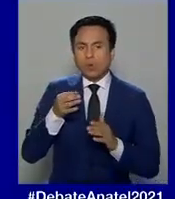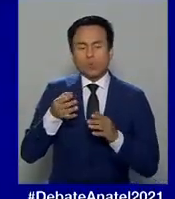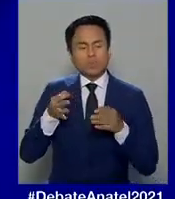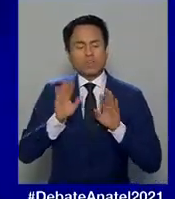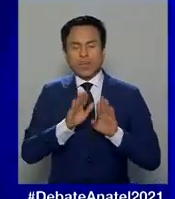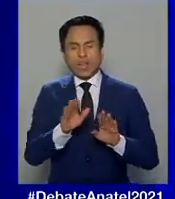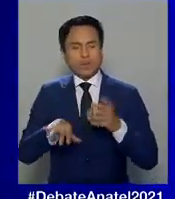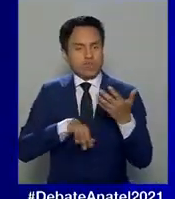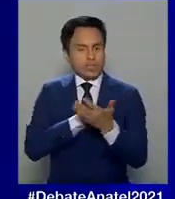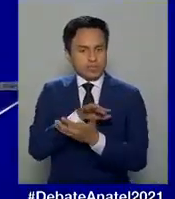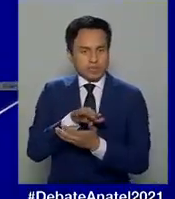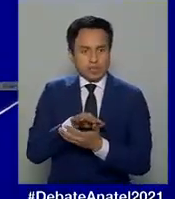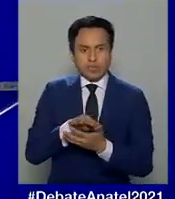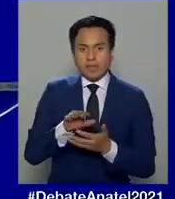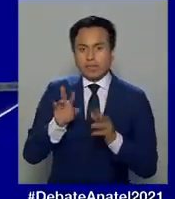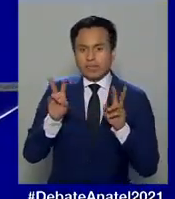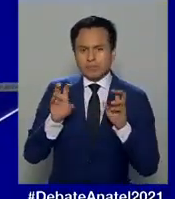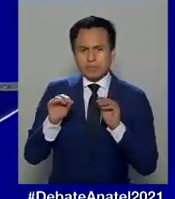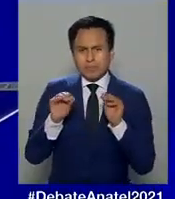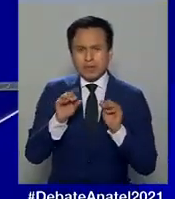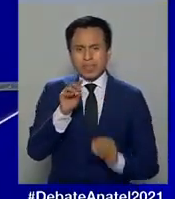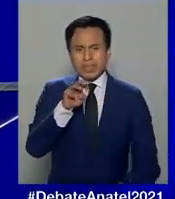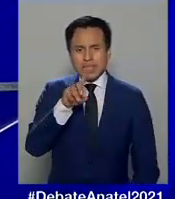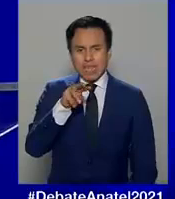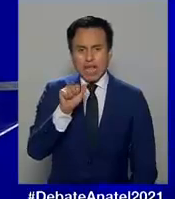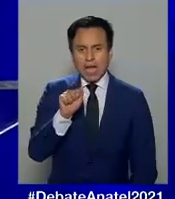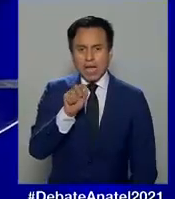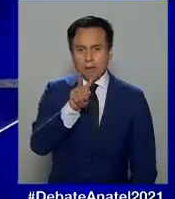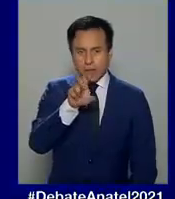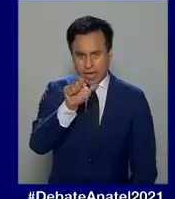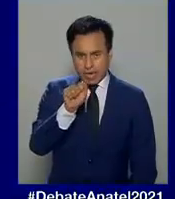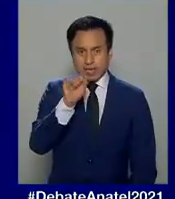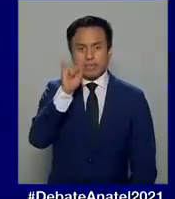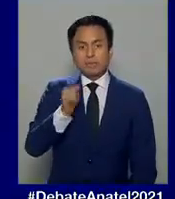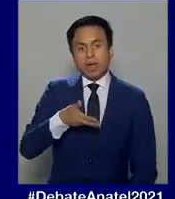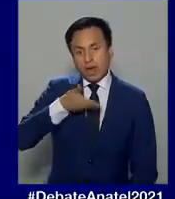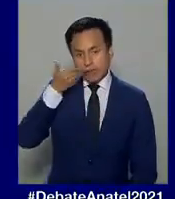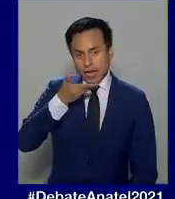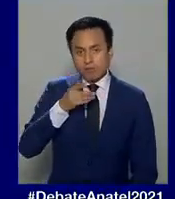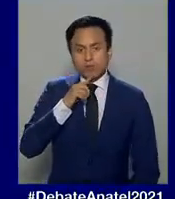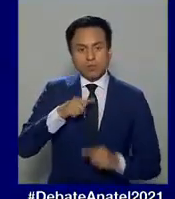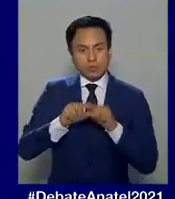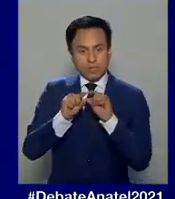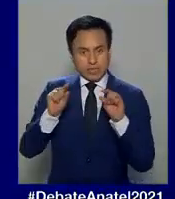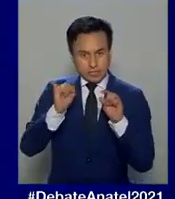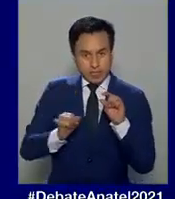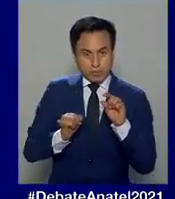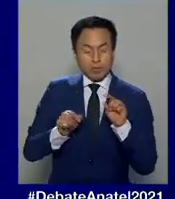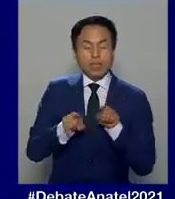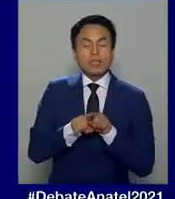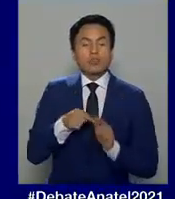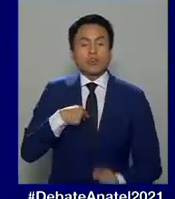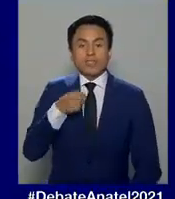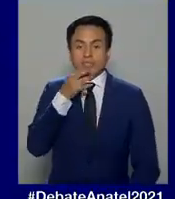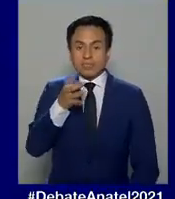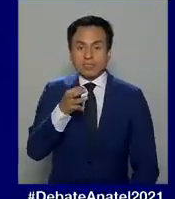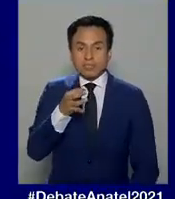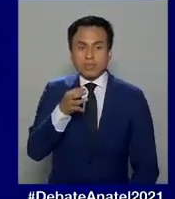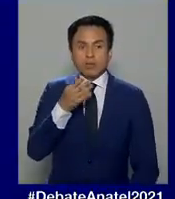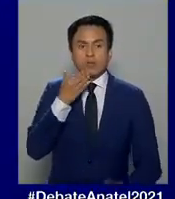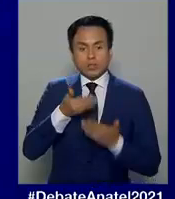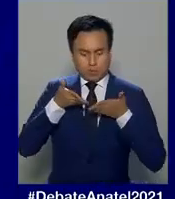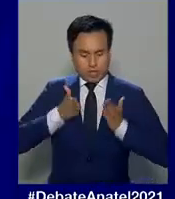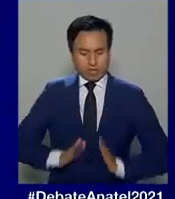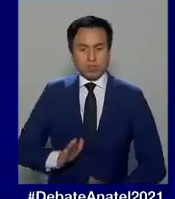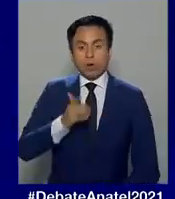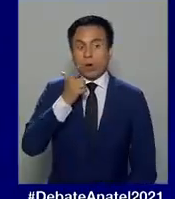violencia. Y respecto de Daniela Vega, yo siempre he hablado de Daniela Vega. Y lo que podría decir es que tenemos que ir a cuando nace. Ella